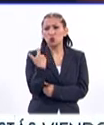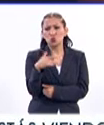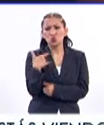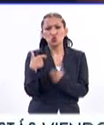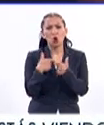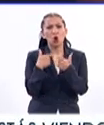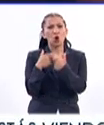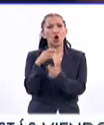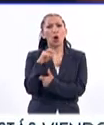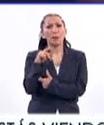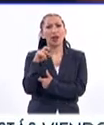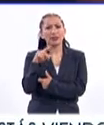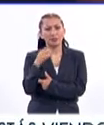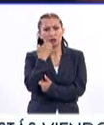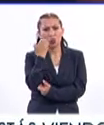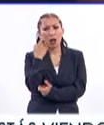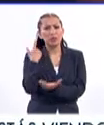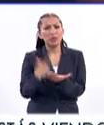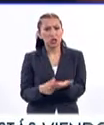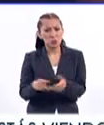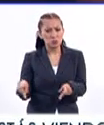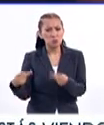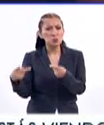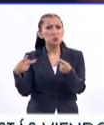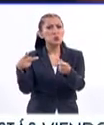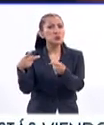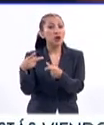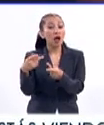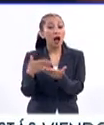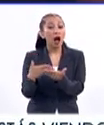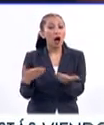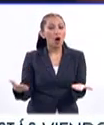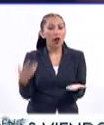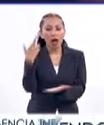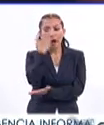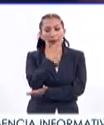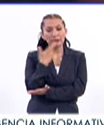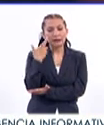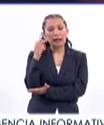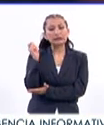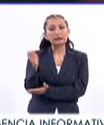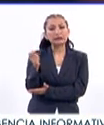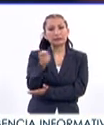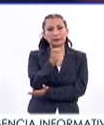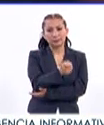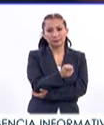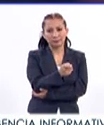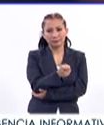las cooperativas escolares y ahora hay que revisarlas.